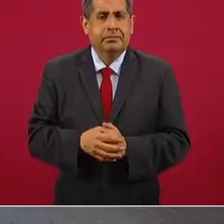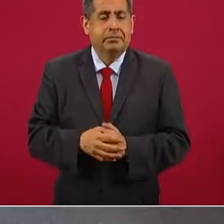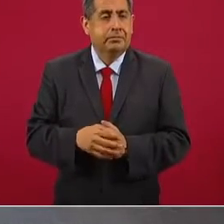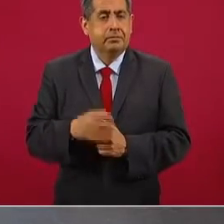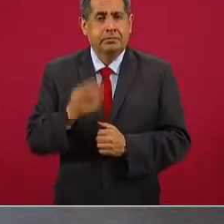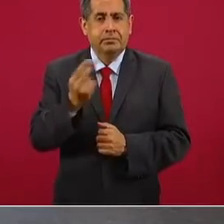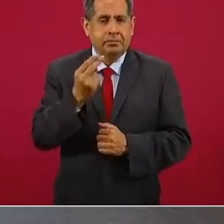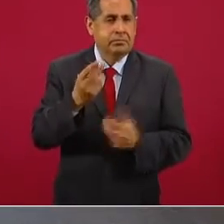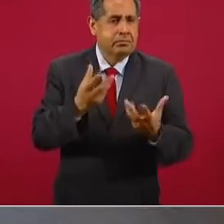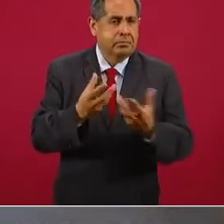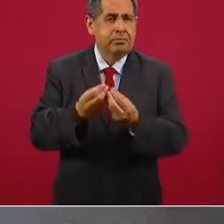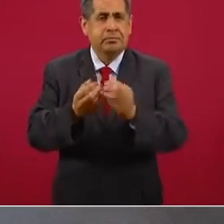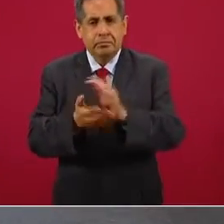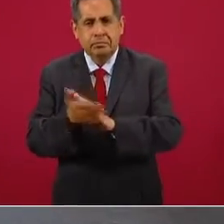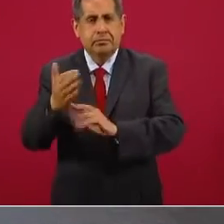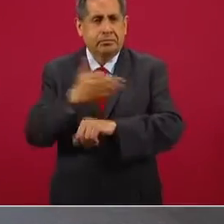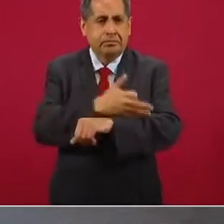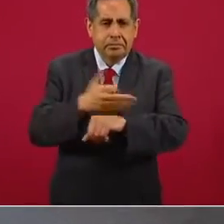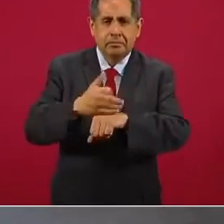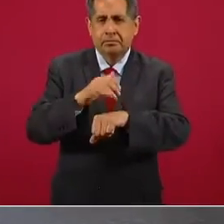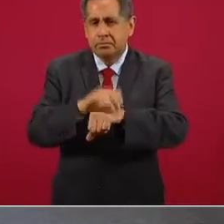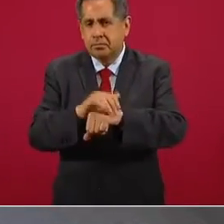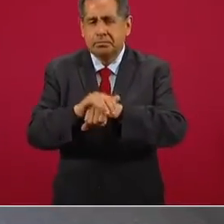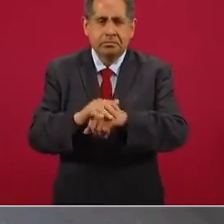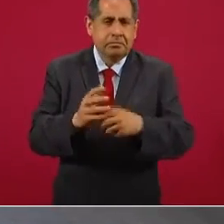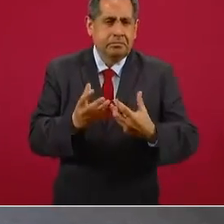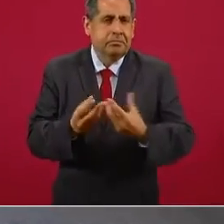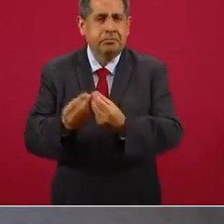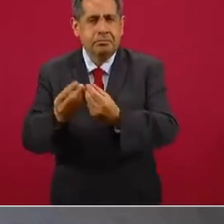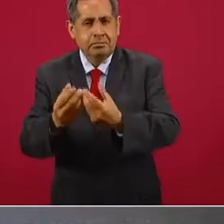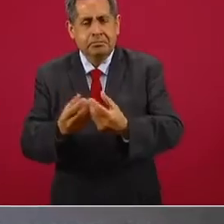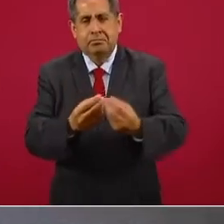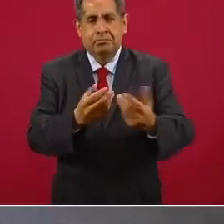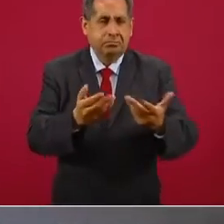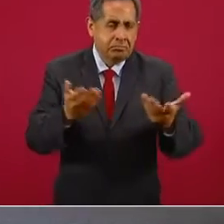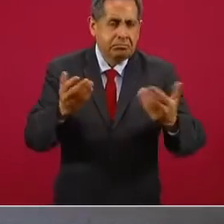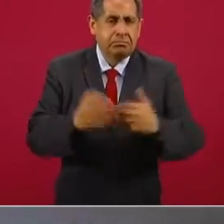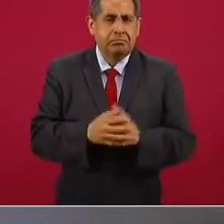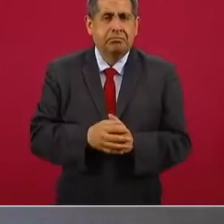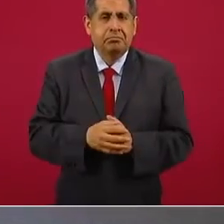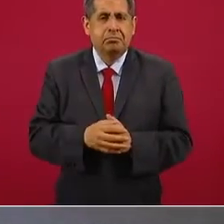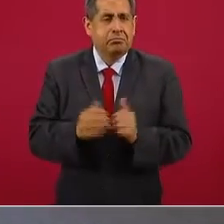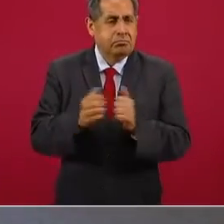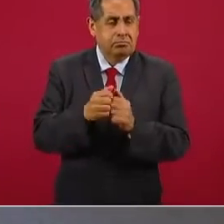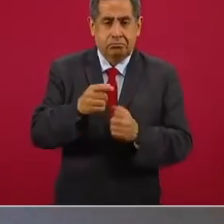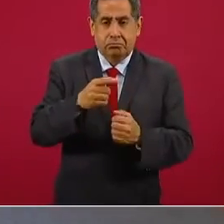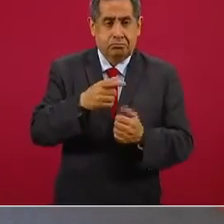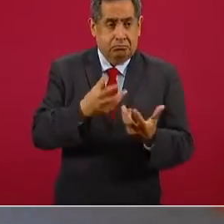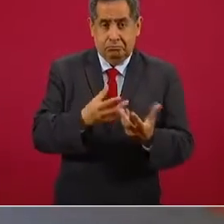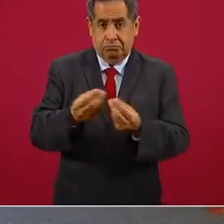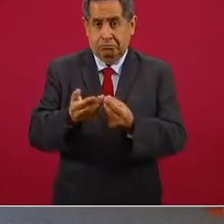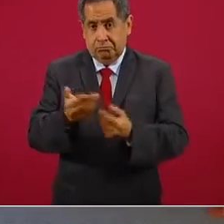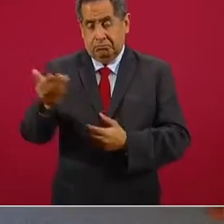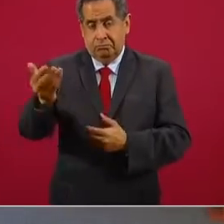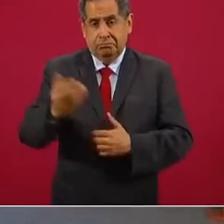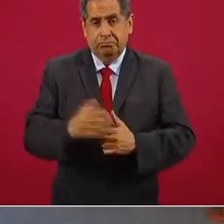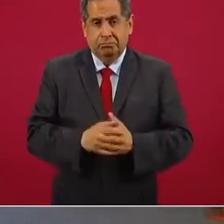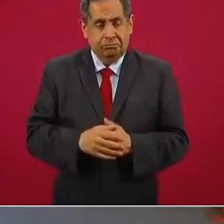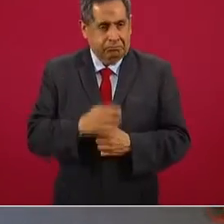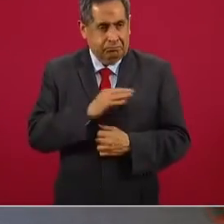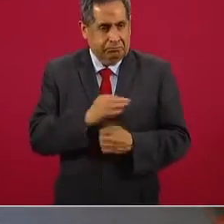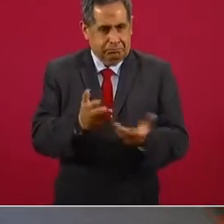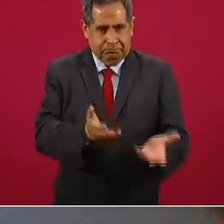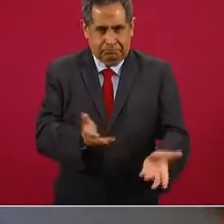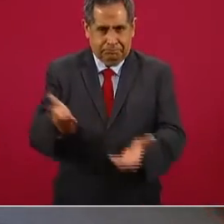que ir con familiares o con amigos, pues a estar con ellos, lo